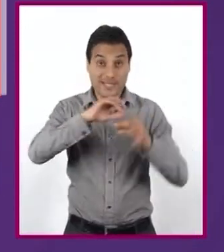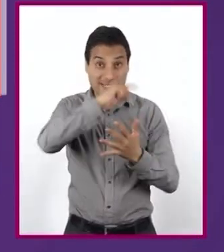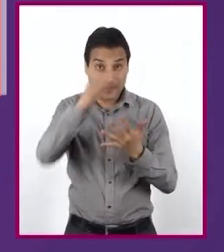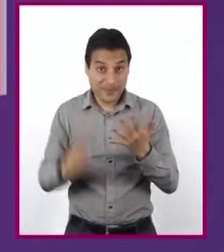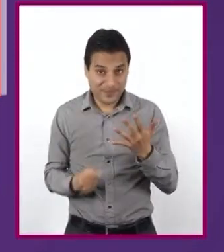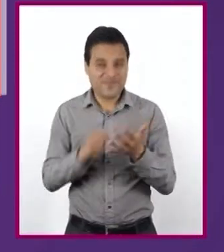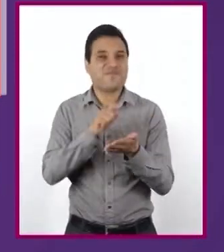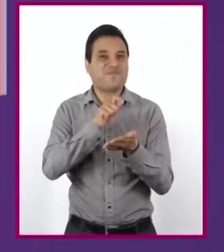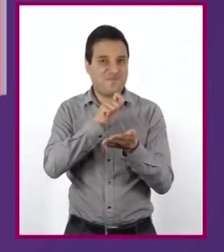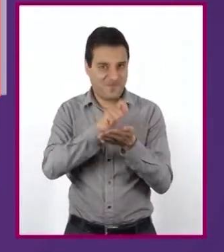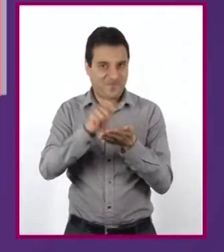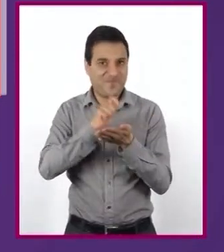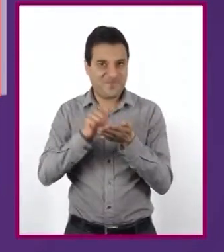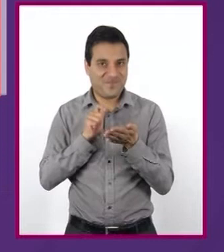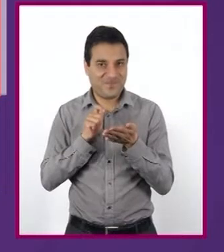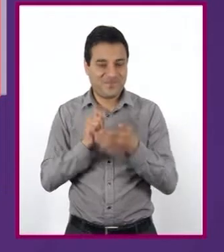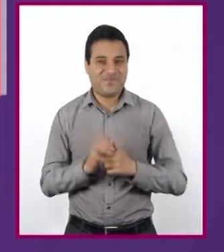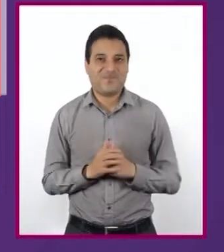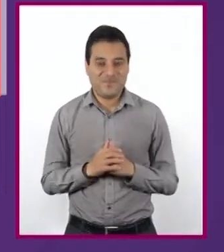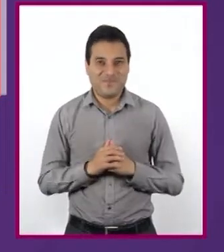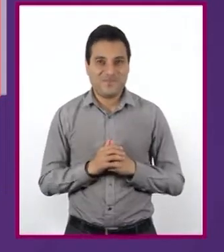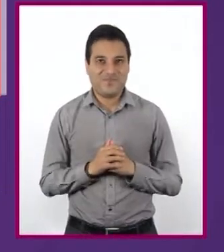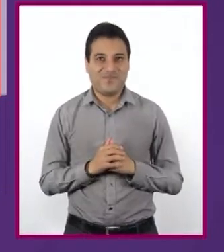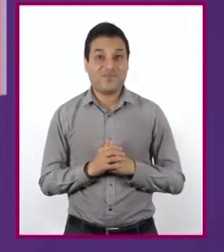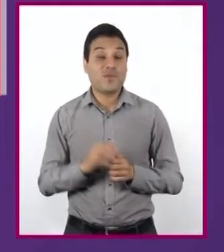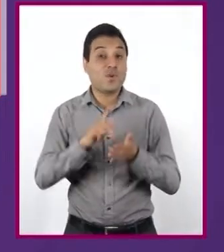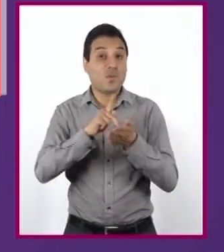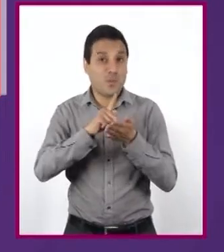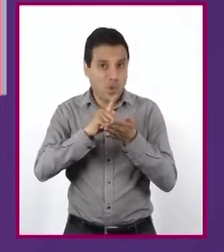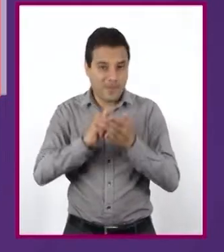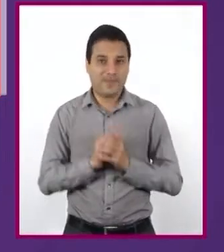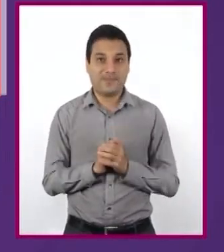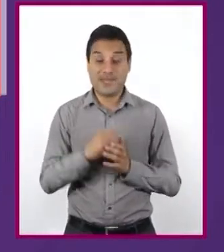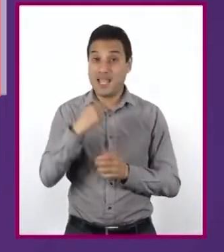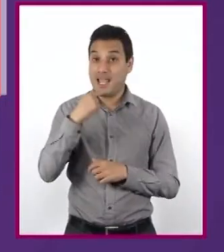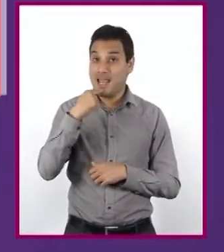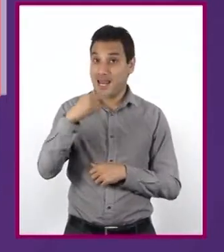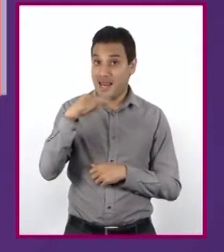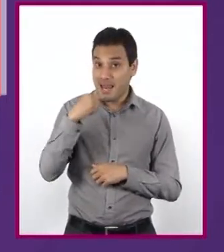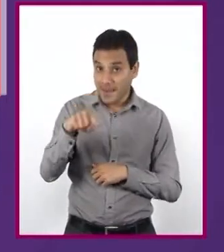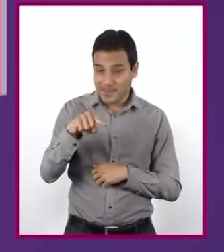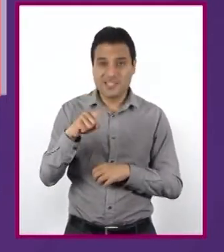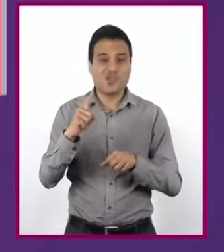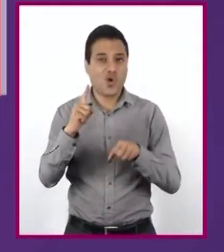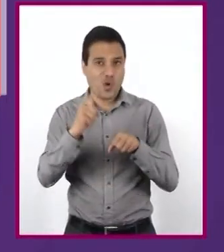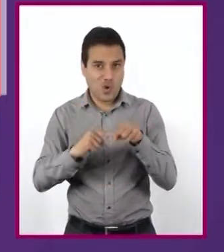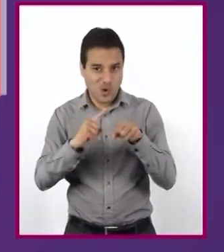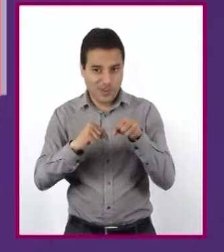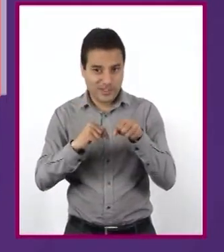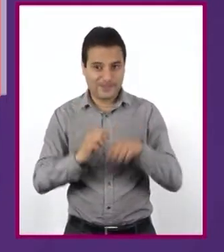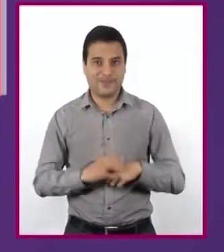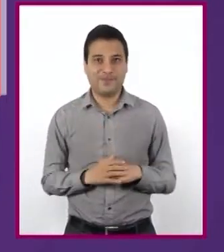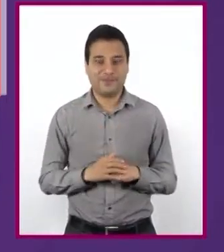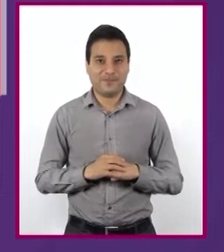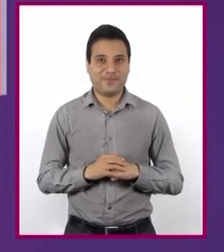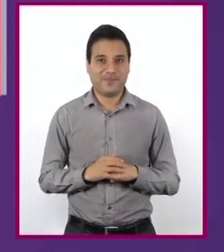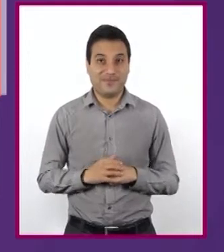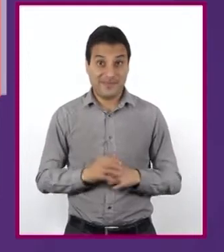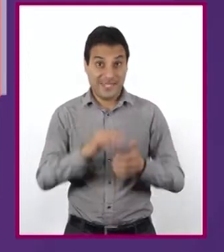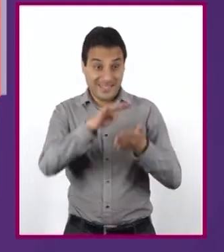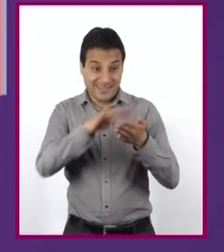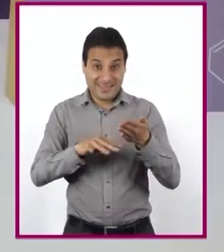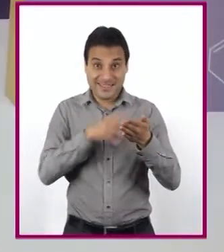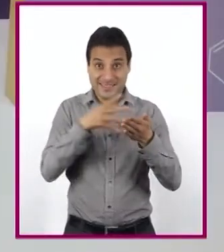asignatura Ciencias Química. Bolígrafos, lápiz, colores. Tabla